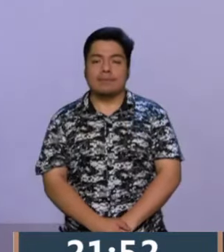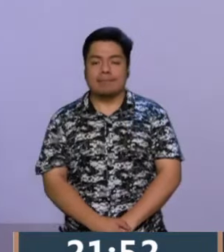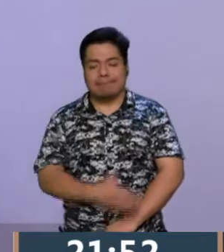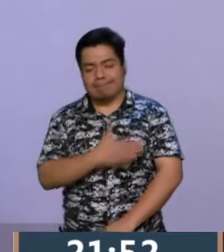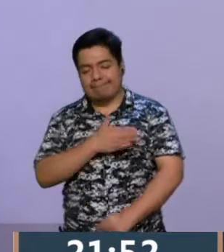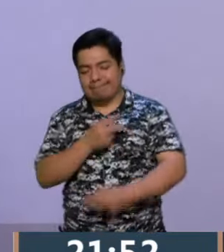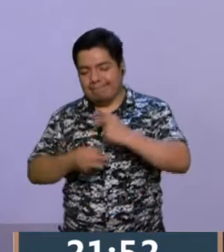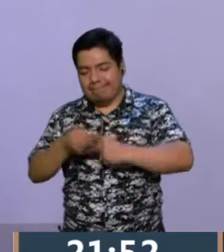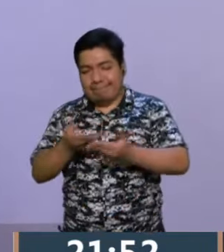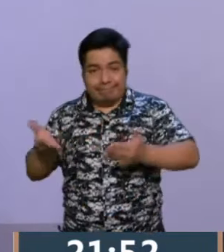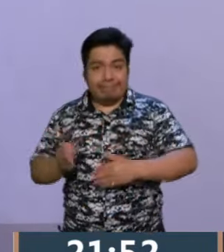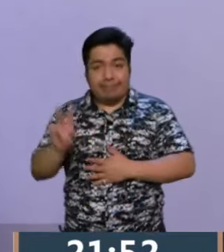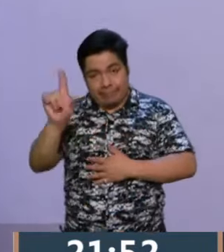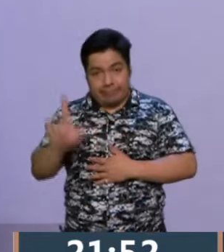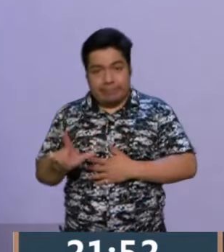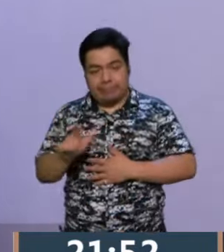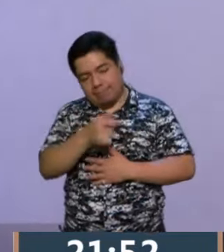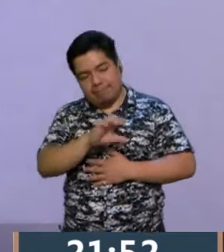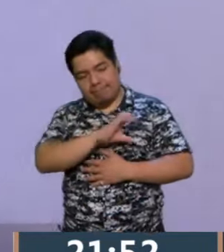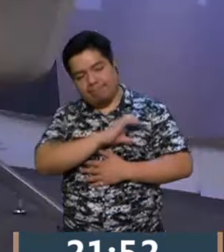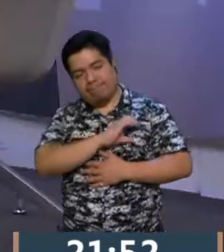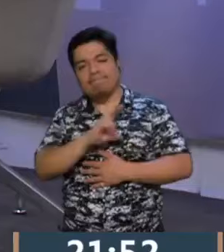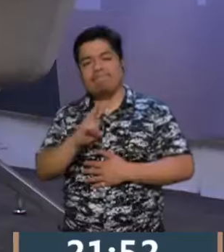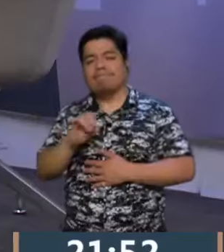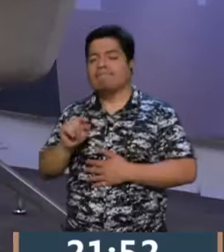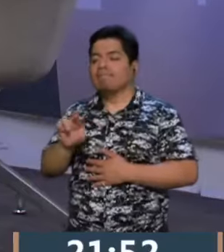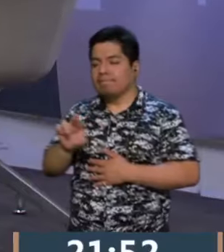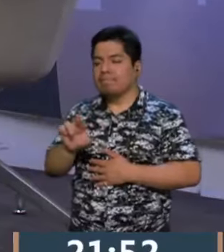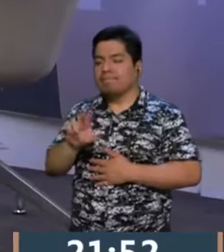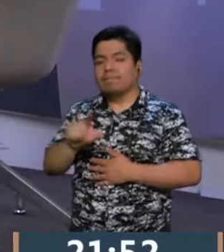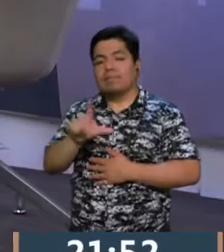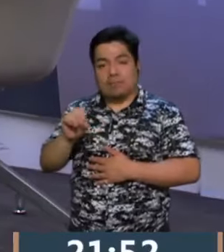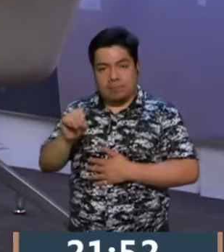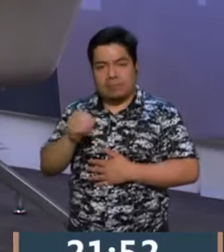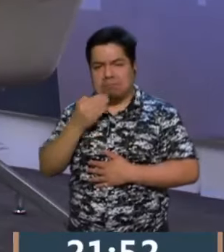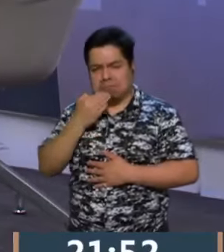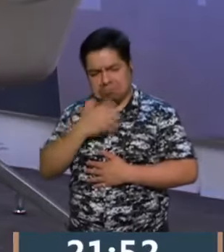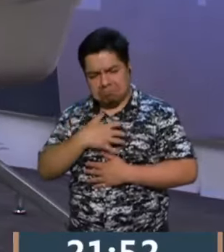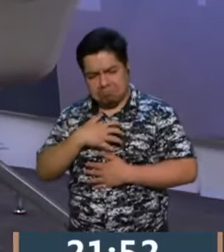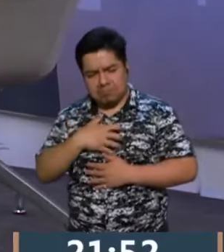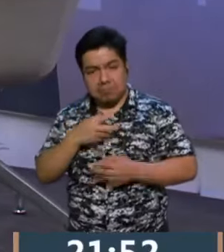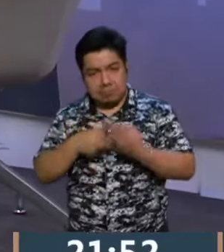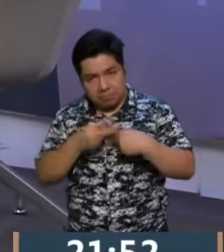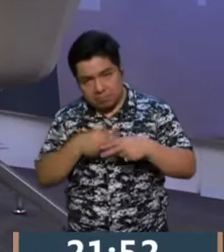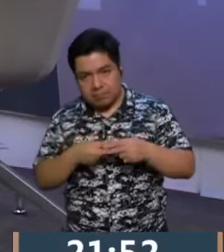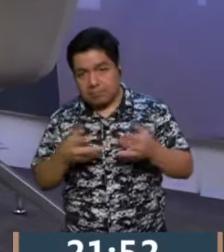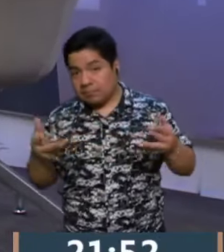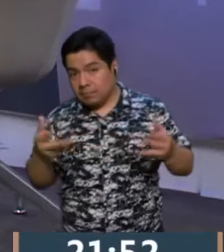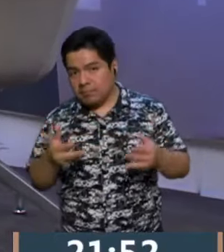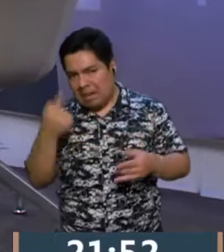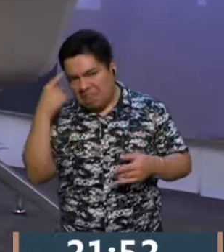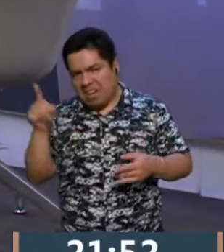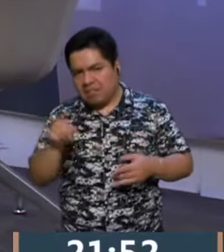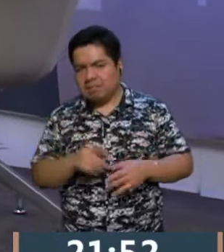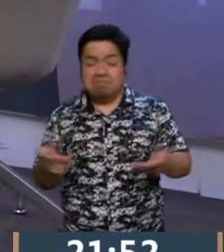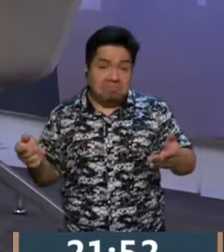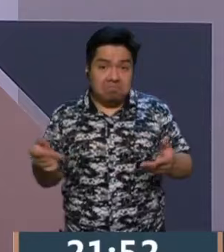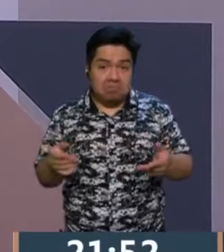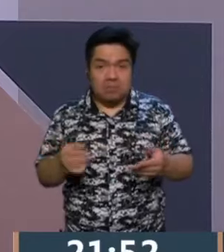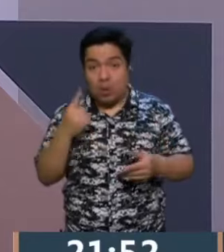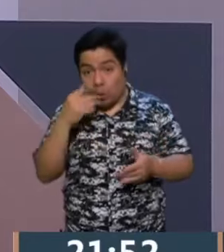Y le doy la bienvenida, como cada semana, a nuestro querido Víctor Ronquillo. ¿Cómo estás, mi Vic? Bien, pues contento de estar aquí. Y además, mira, se dice fácil, ¿eh? Sí.